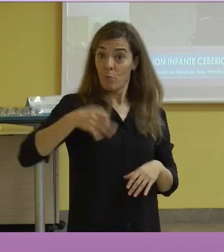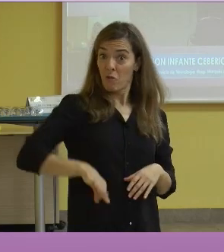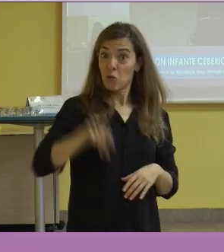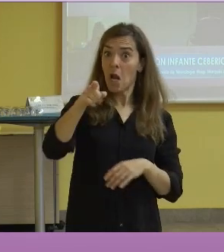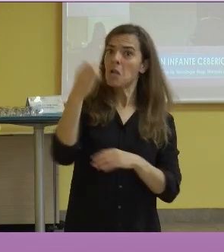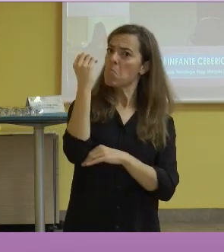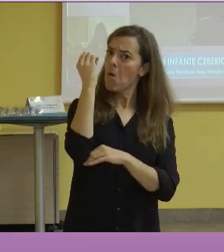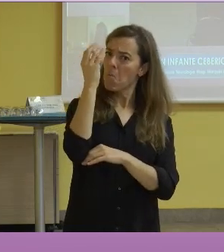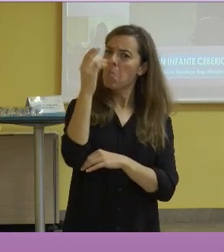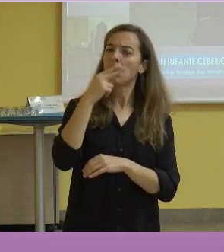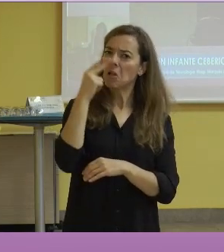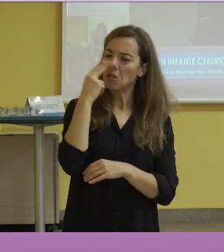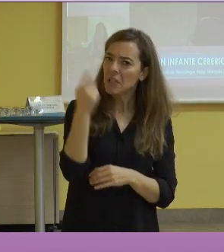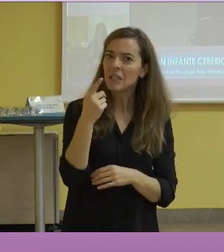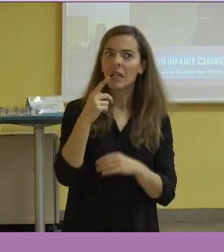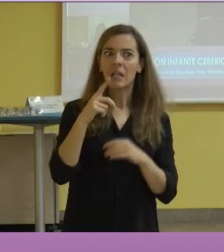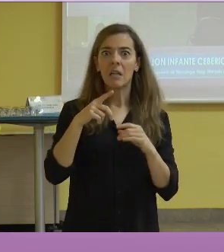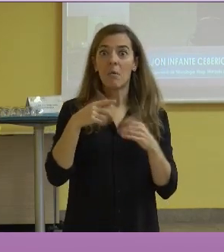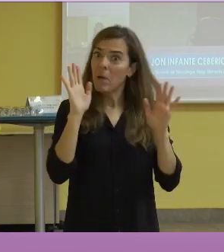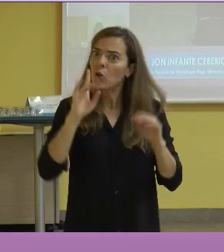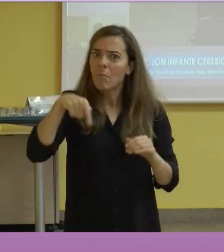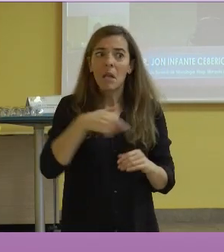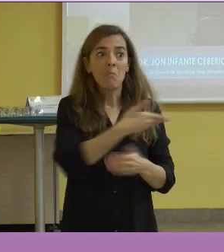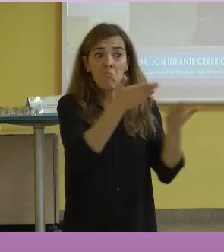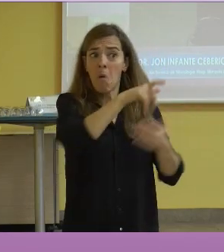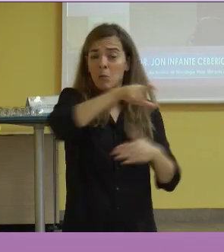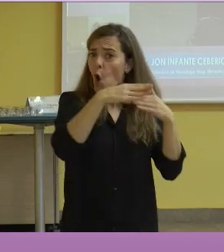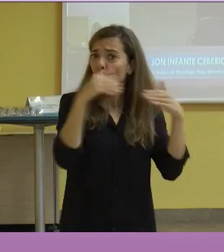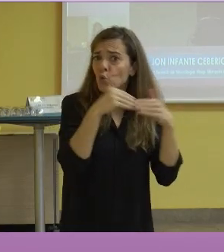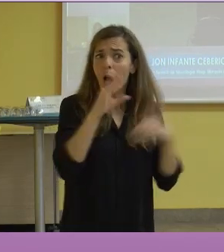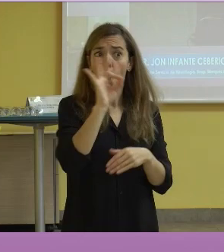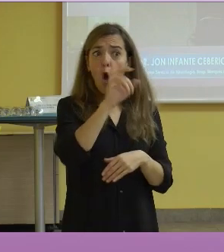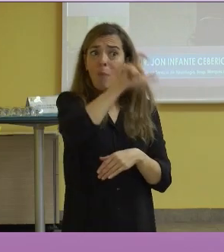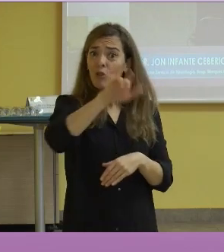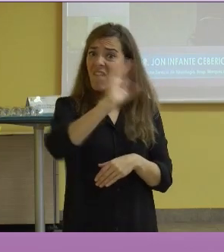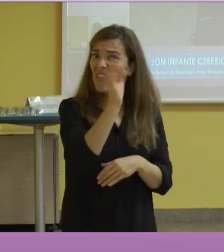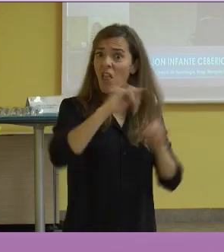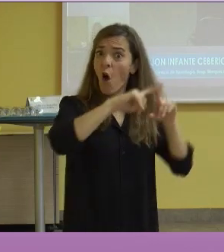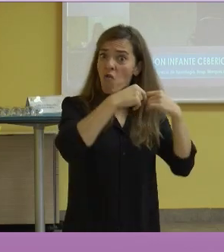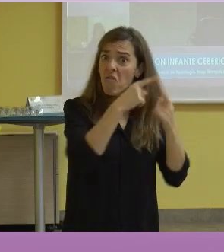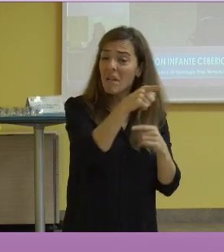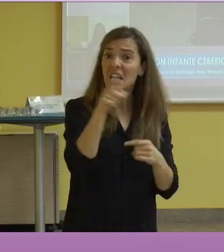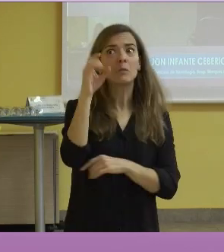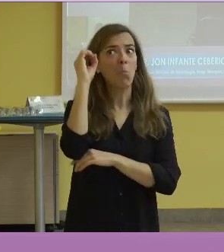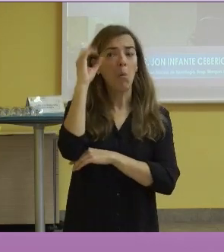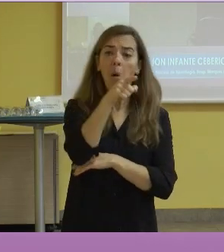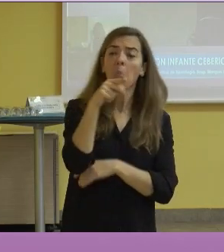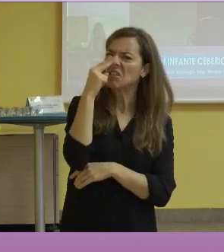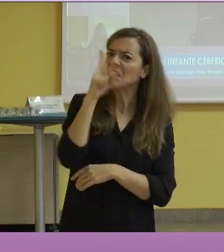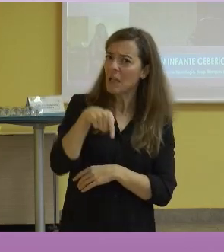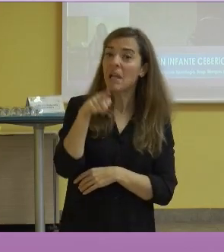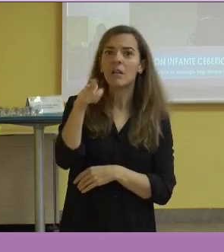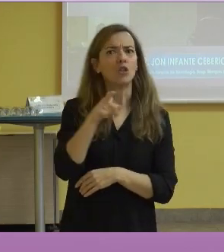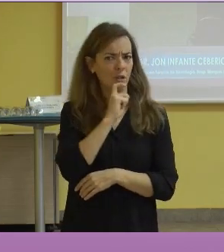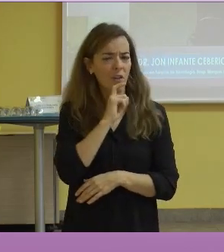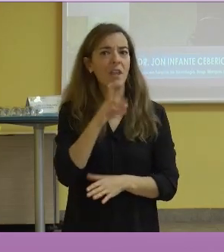y también que estaba a mano de usuarios, de personas afectadas o de familias. Y eso es difícil y es muy de